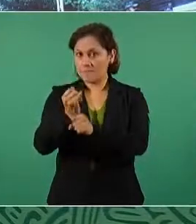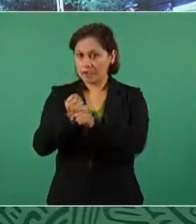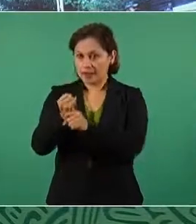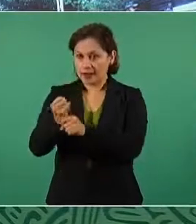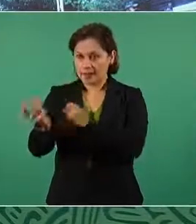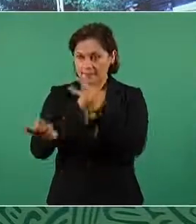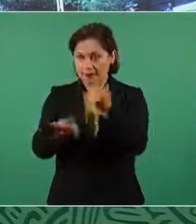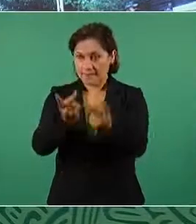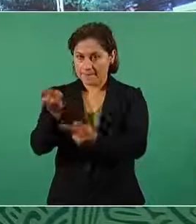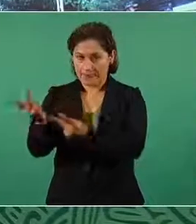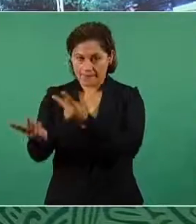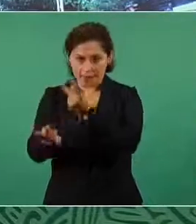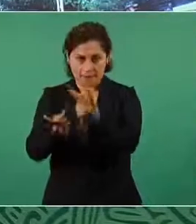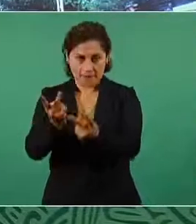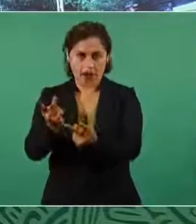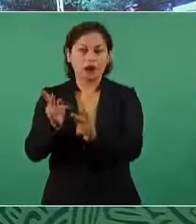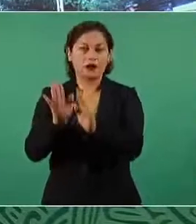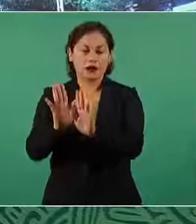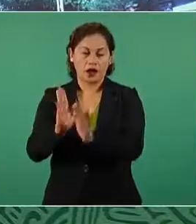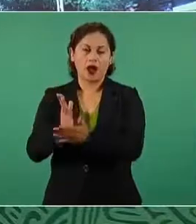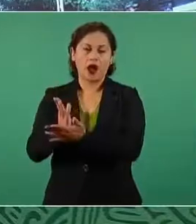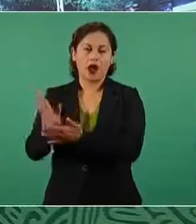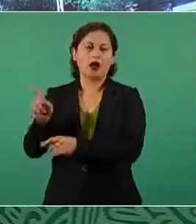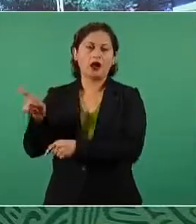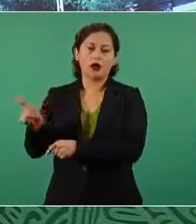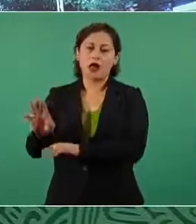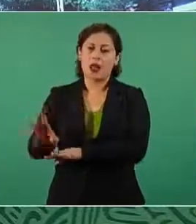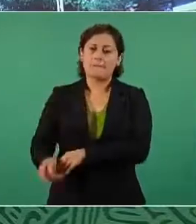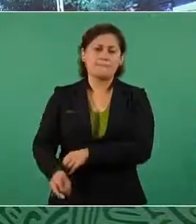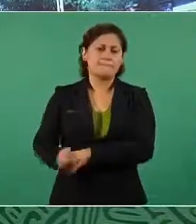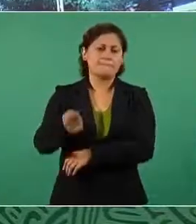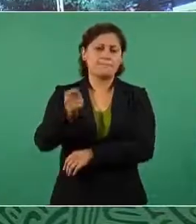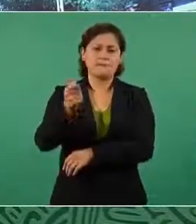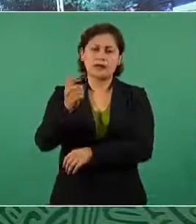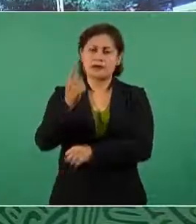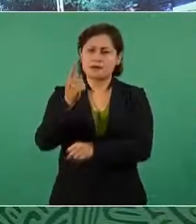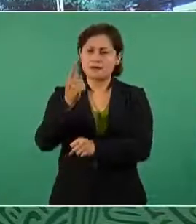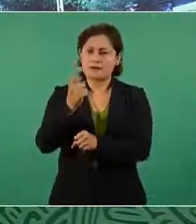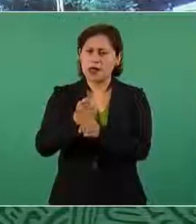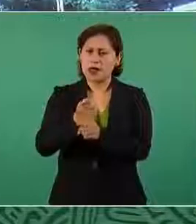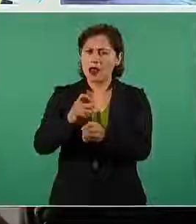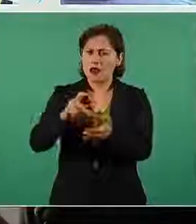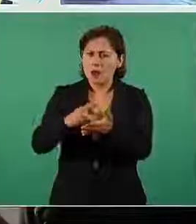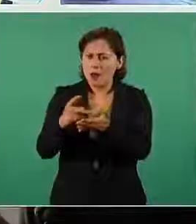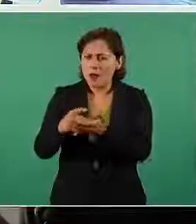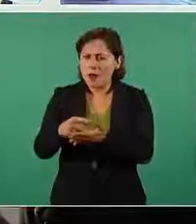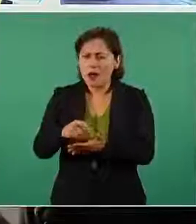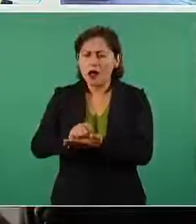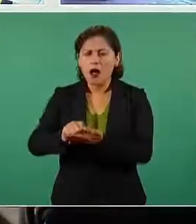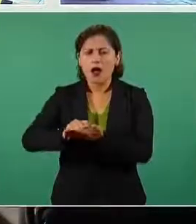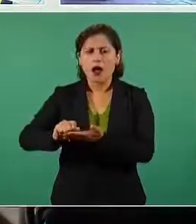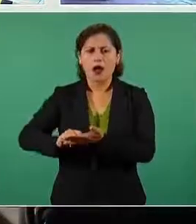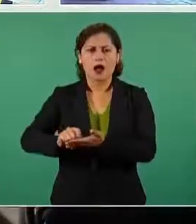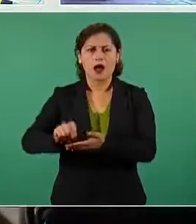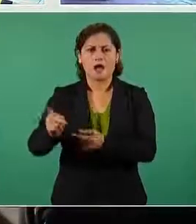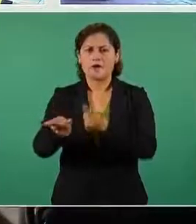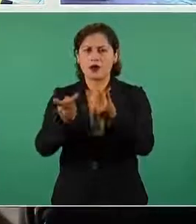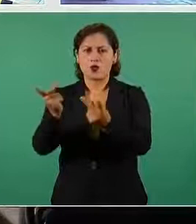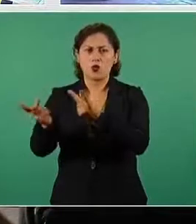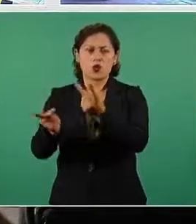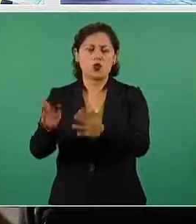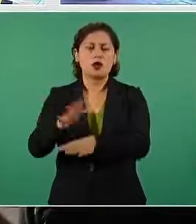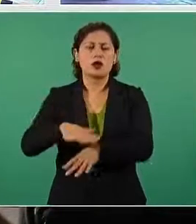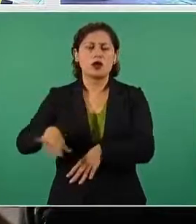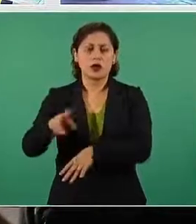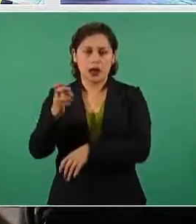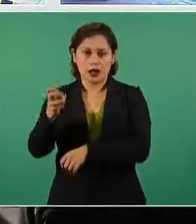de cuáles eran los damnificados. Esa es la primera información que da el comandante de la zona en base a lo que estuvo